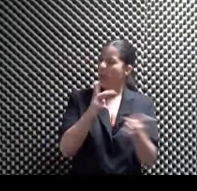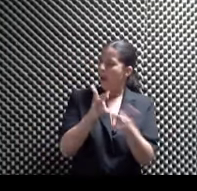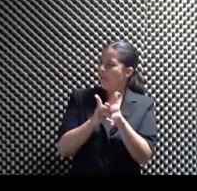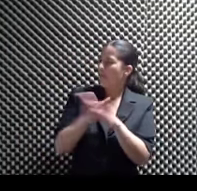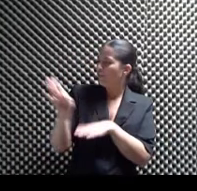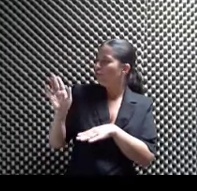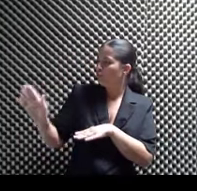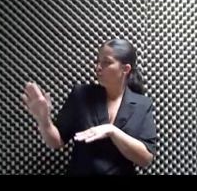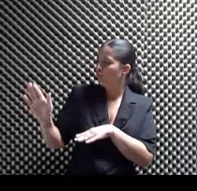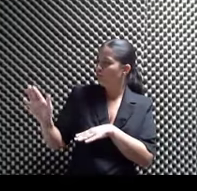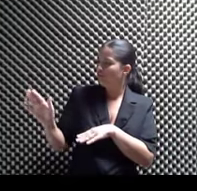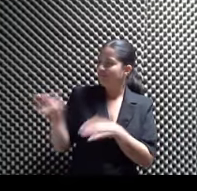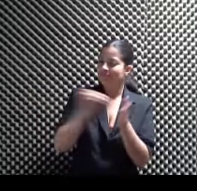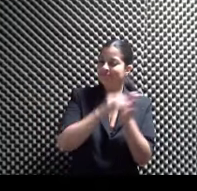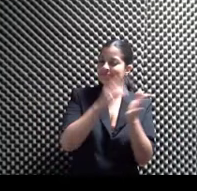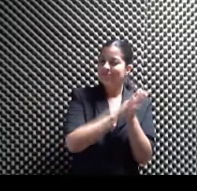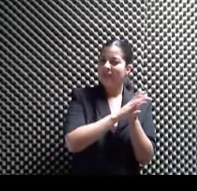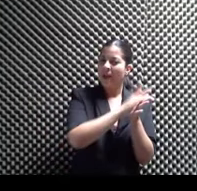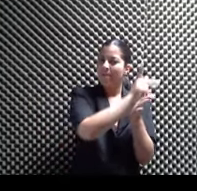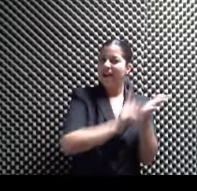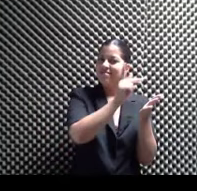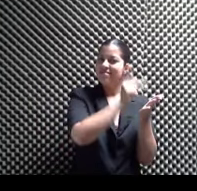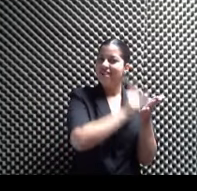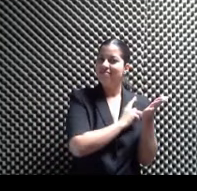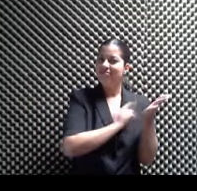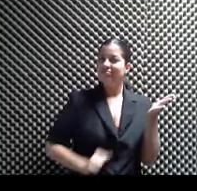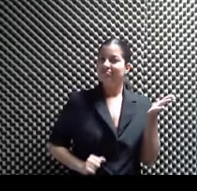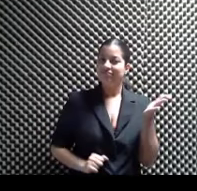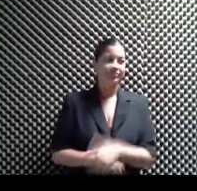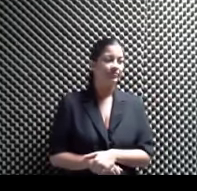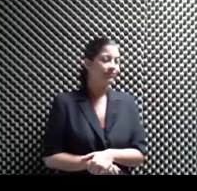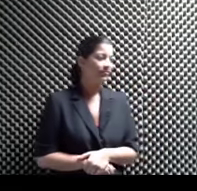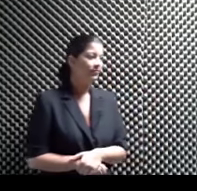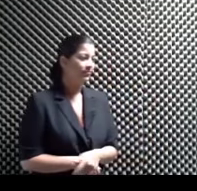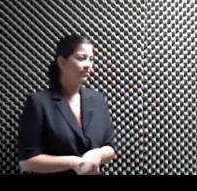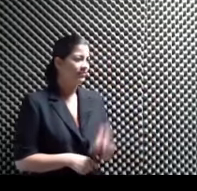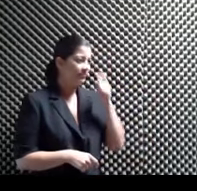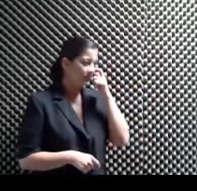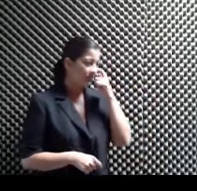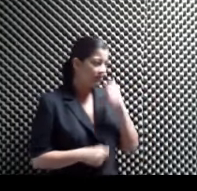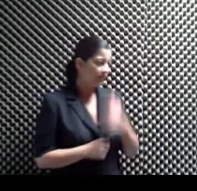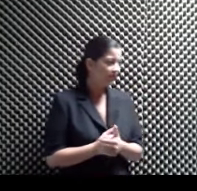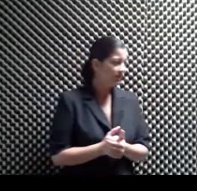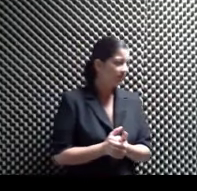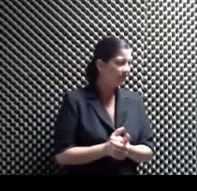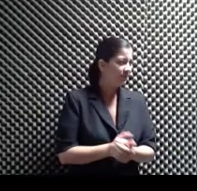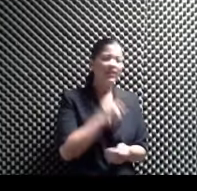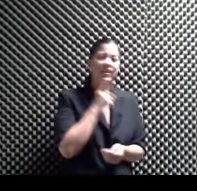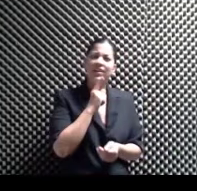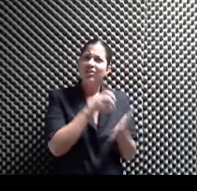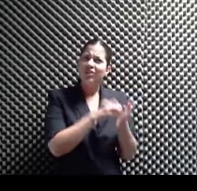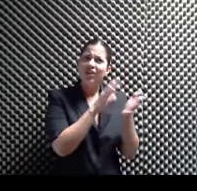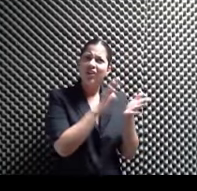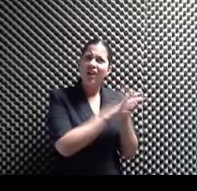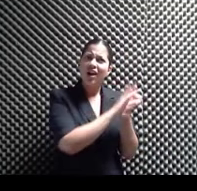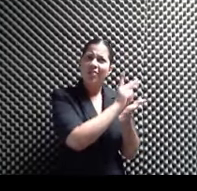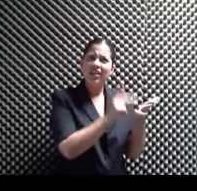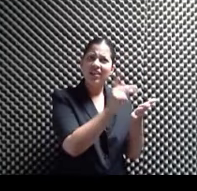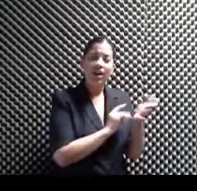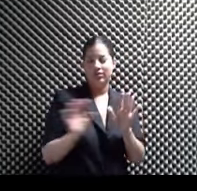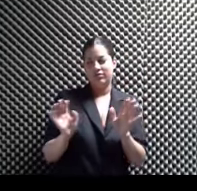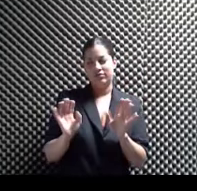planilla Y yo la aprendí de Julio Yo soy teatrero Teatrero Existe el código ese Cuando tú vas a llenar la planilla No, Porque la tienes que hacer a mano No existe el código